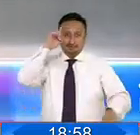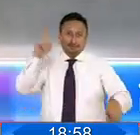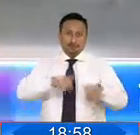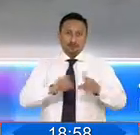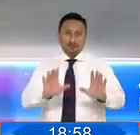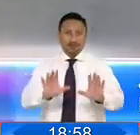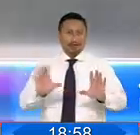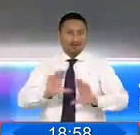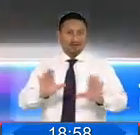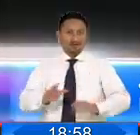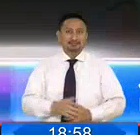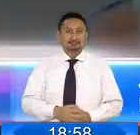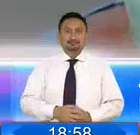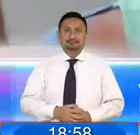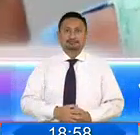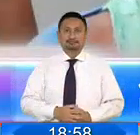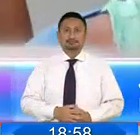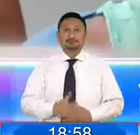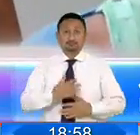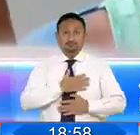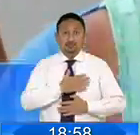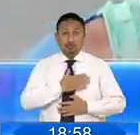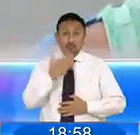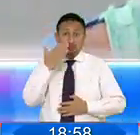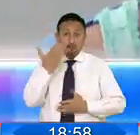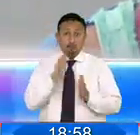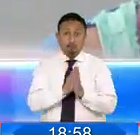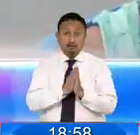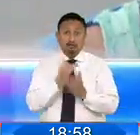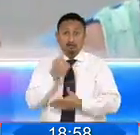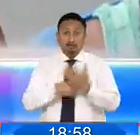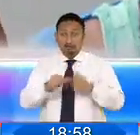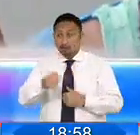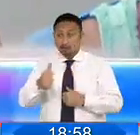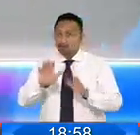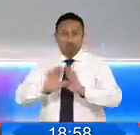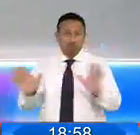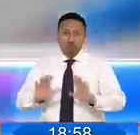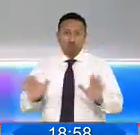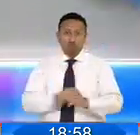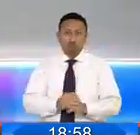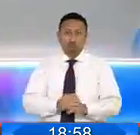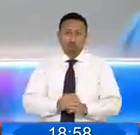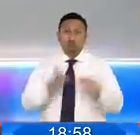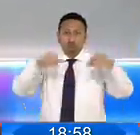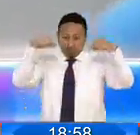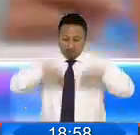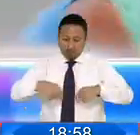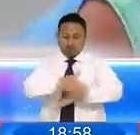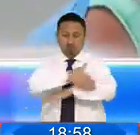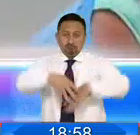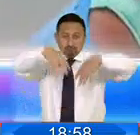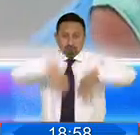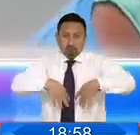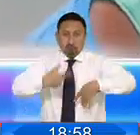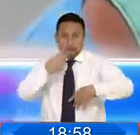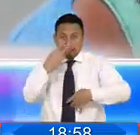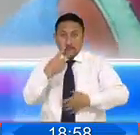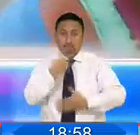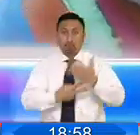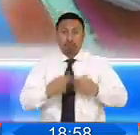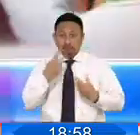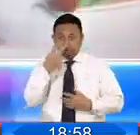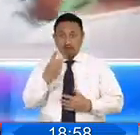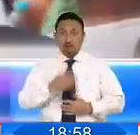dispuestos a aceptar. Yo como madre pido que a mi hijo no me lo lleven a otro lado. Nos paramos a media calle porque queremos ver a nuestros